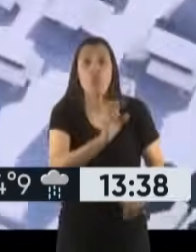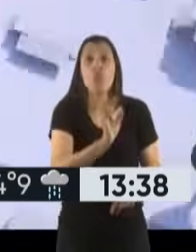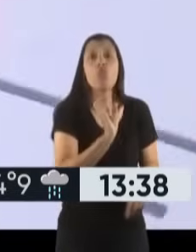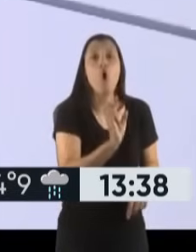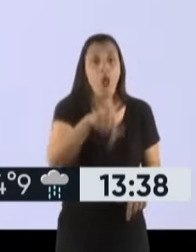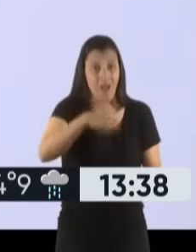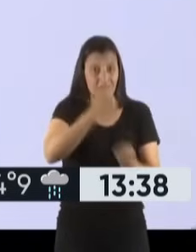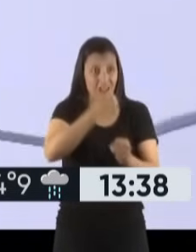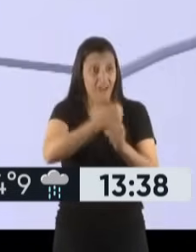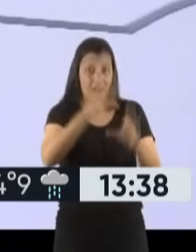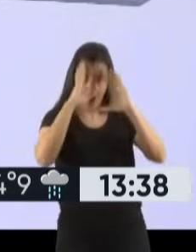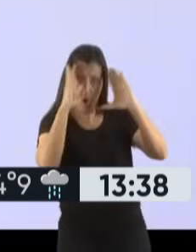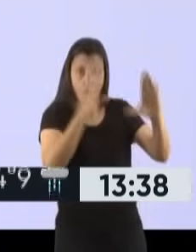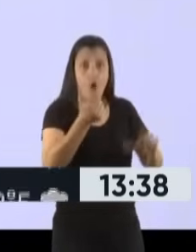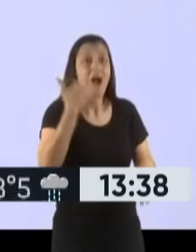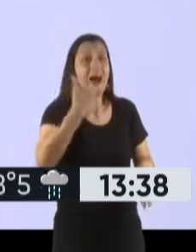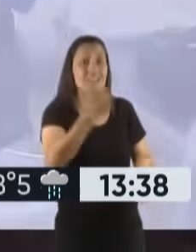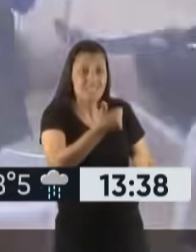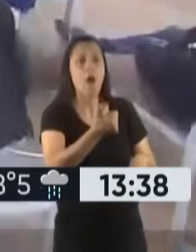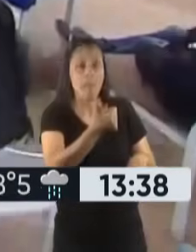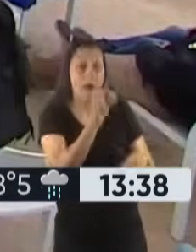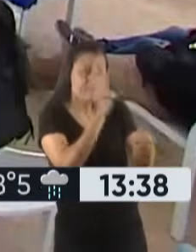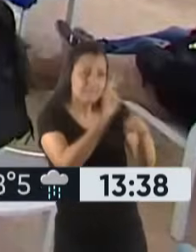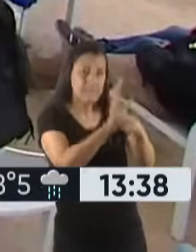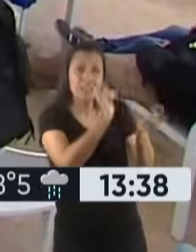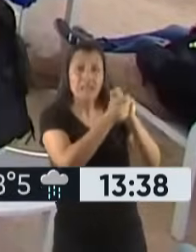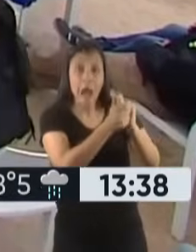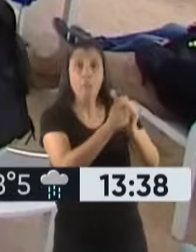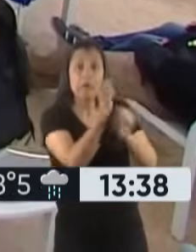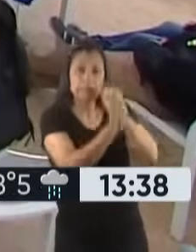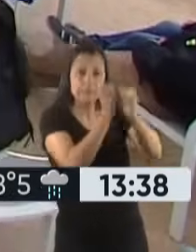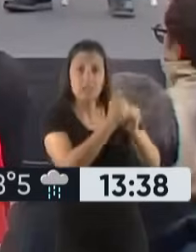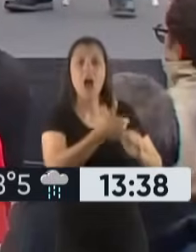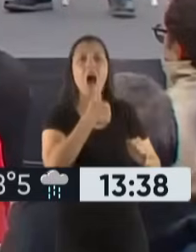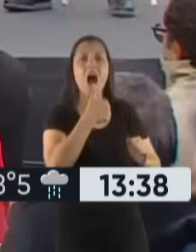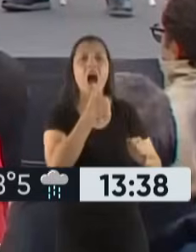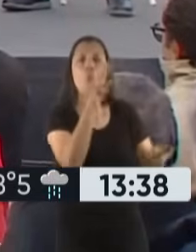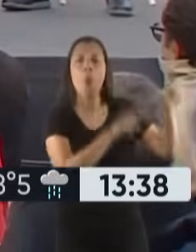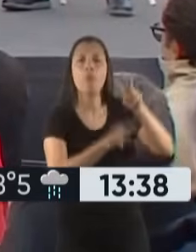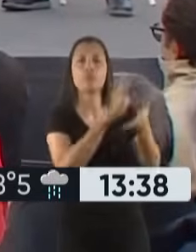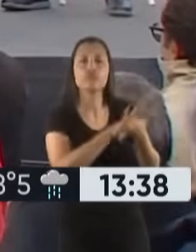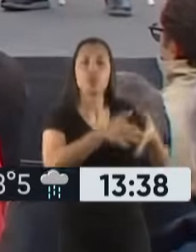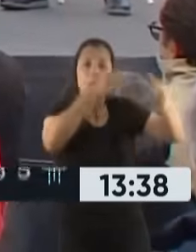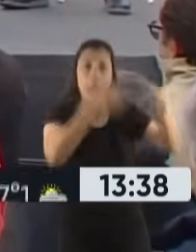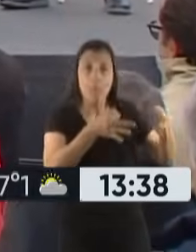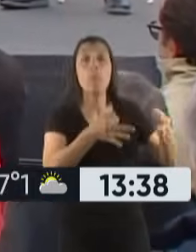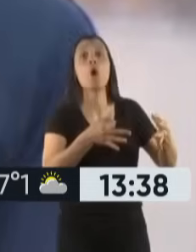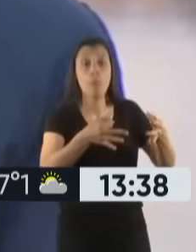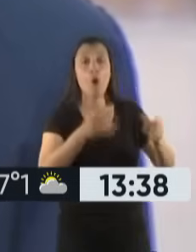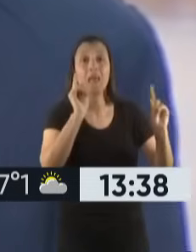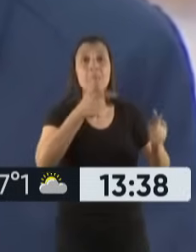AISA de tratamiento de las aguas para que pueda ser potable, Porque los que contaminan el